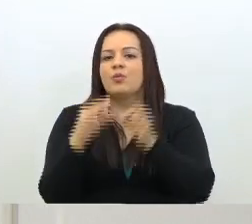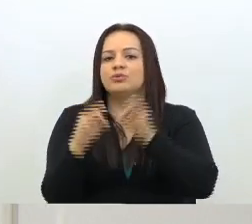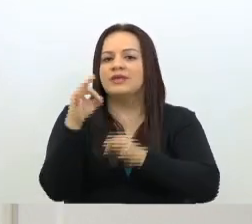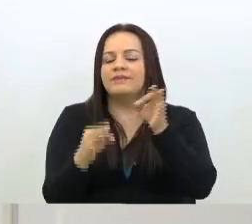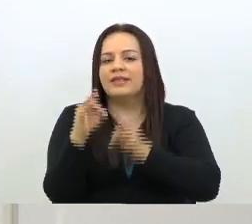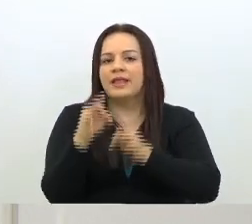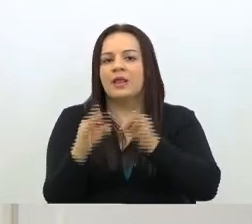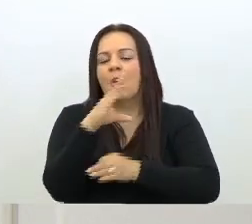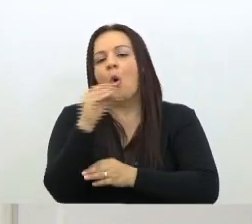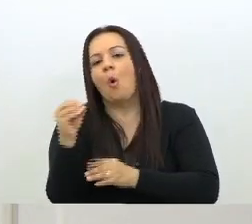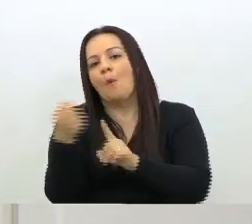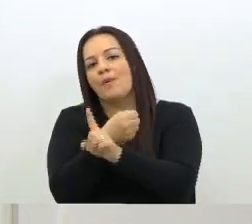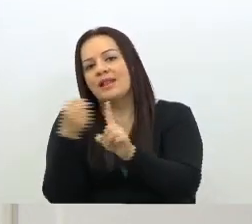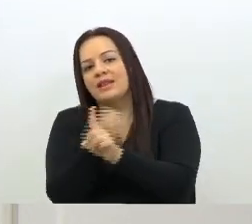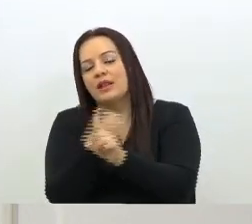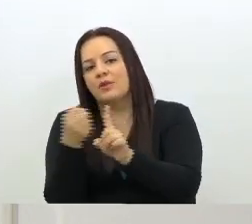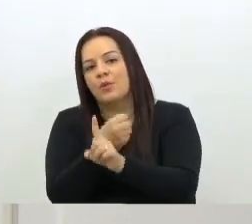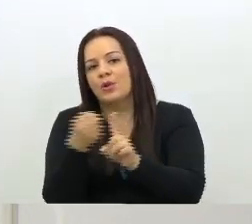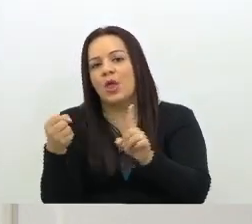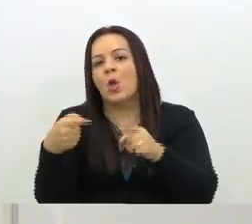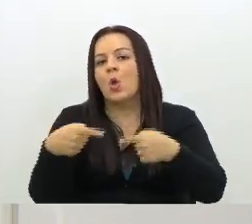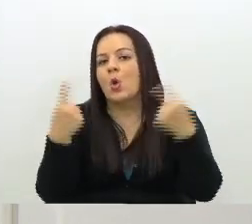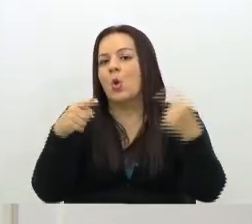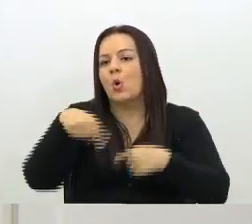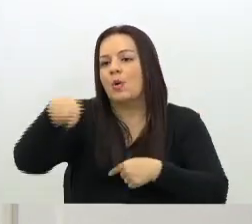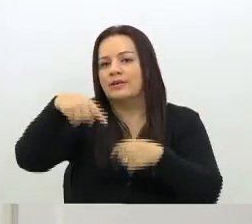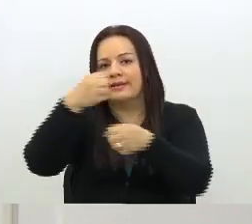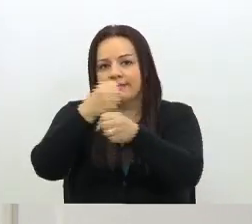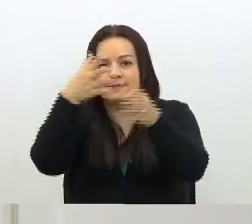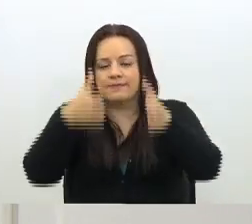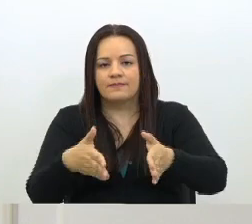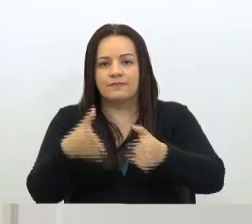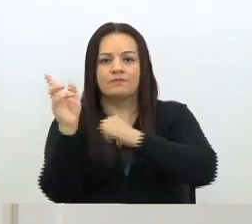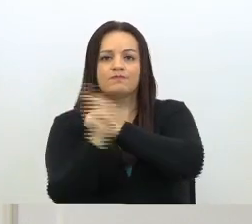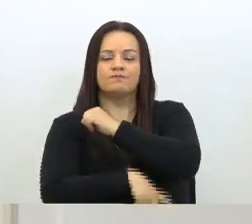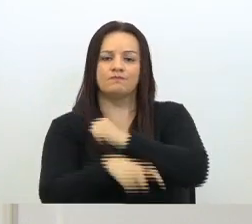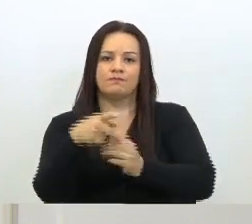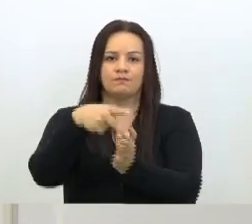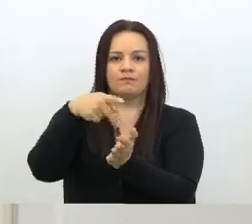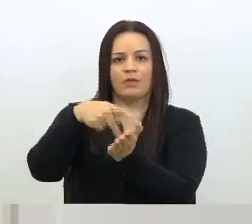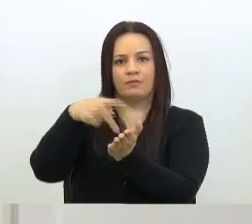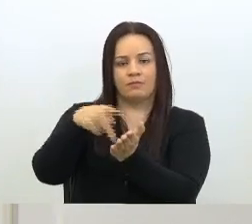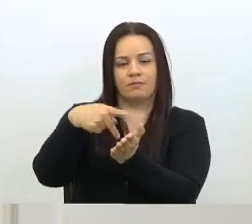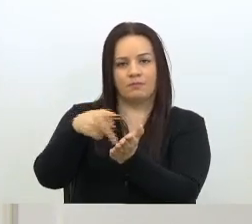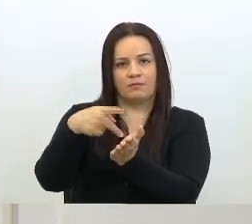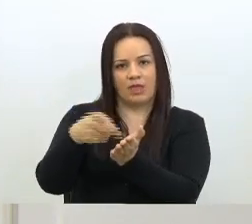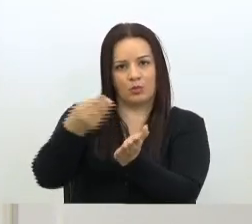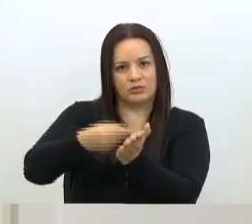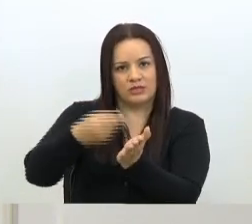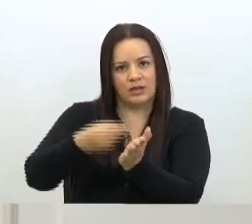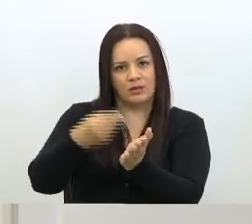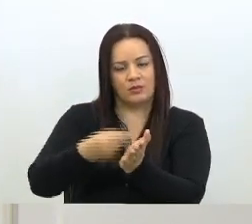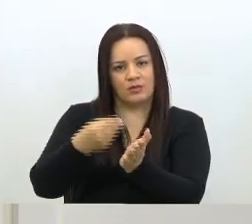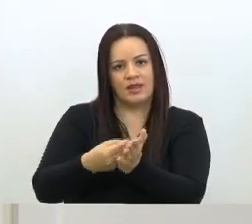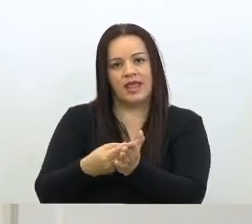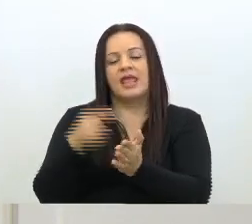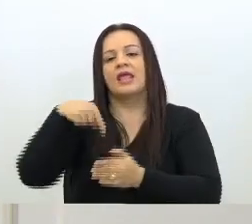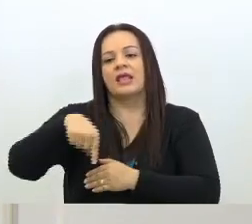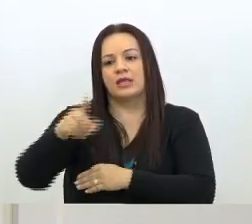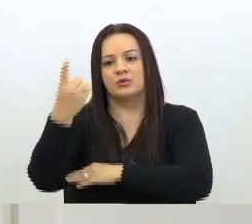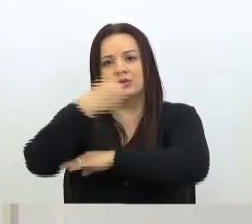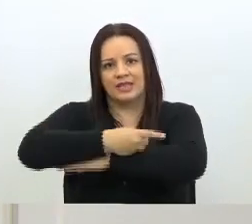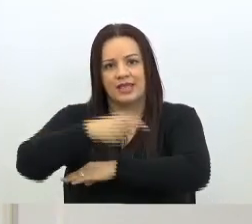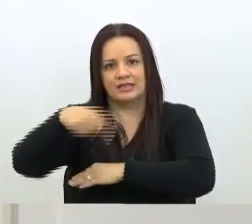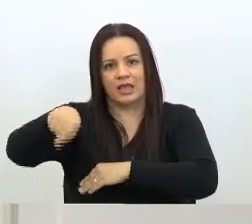colectiva o por maltrato o violencia contra los trabajadores, condenarán a aquel al pago de los salarios correspondientes a los días en que estos hayan